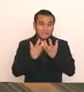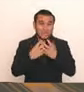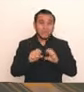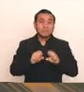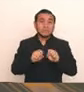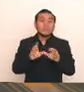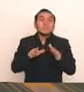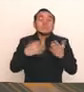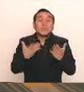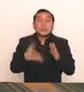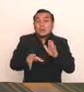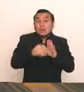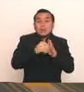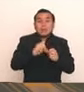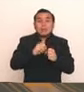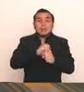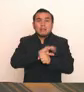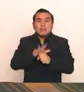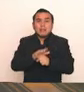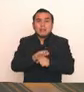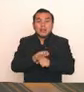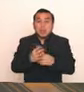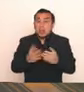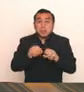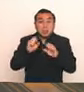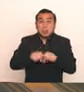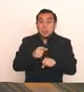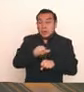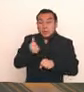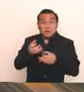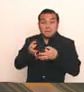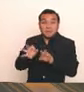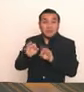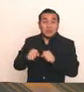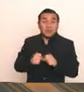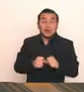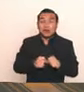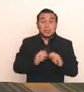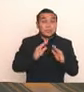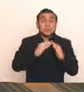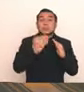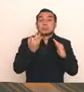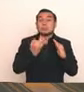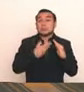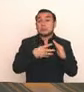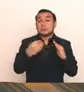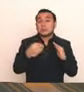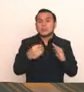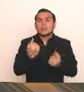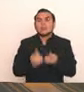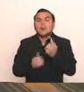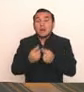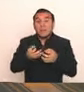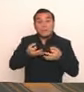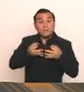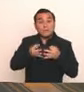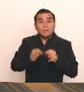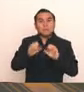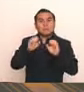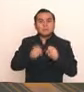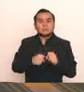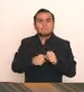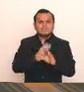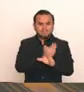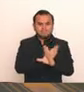de salvadoreños dicen que no hay otra opción yo estoy seguro que si hasta ahora la única forma de combatir eficazmente